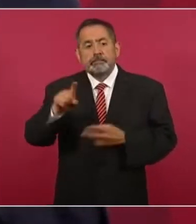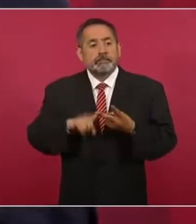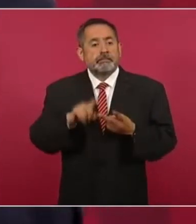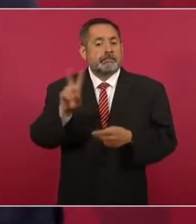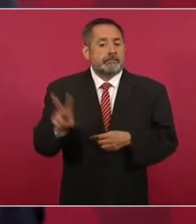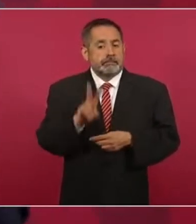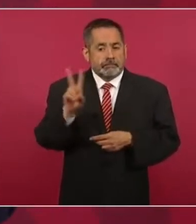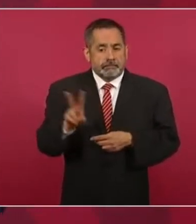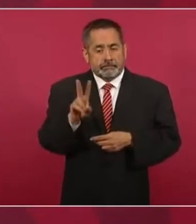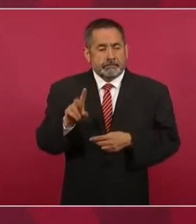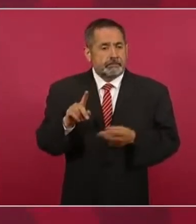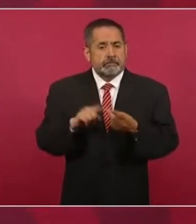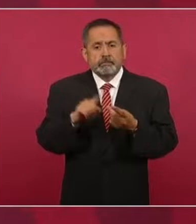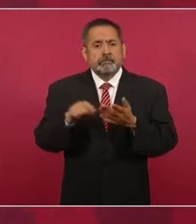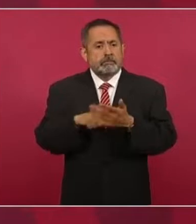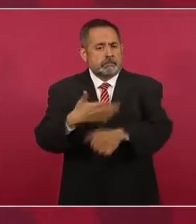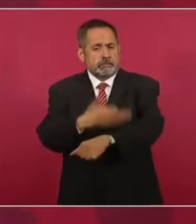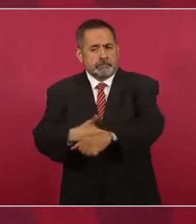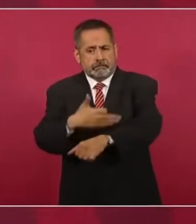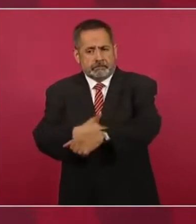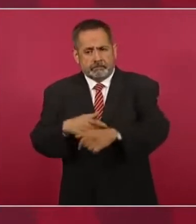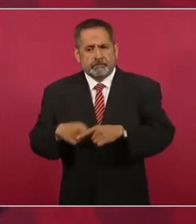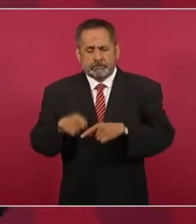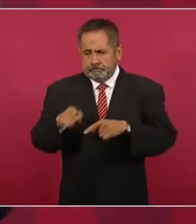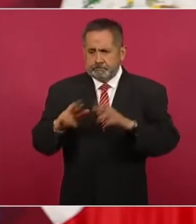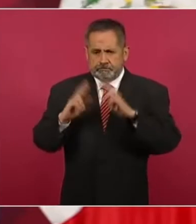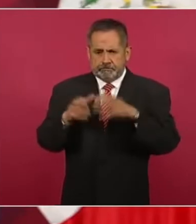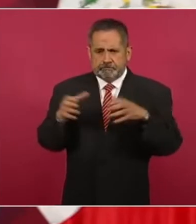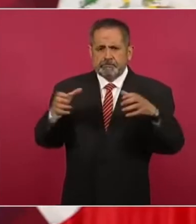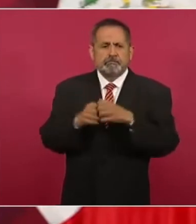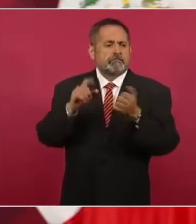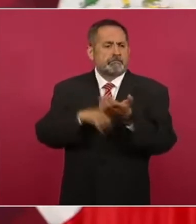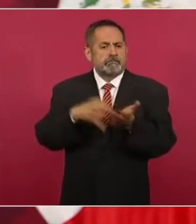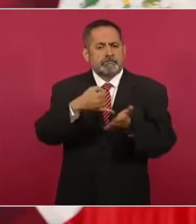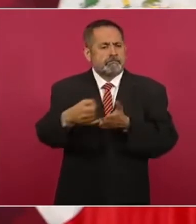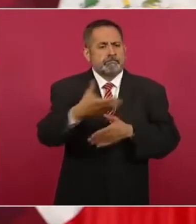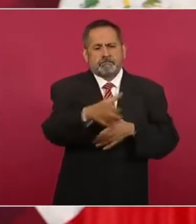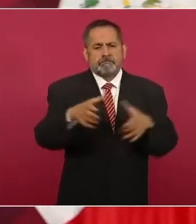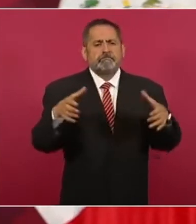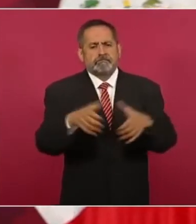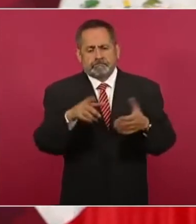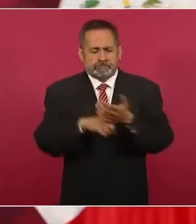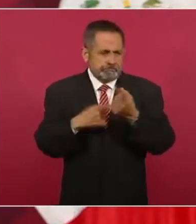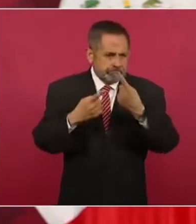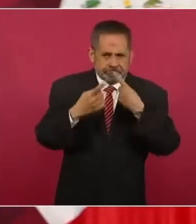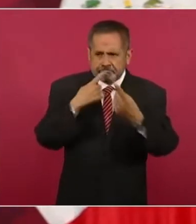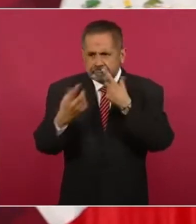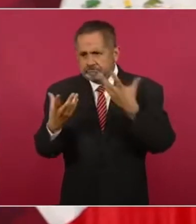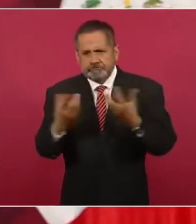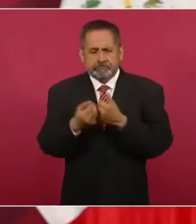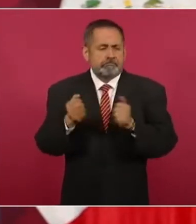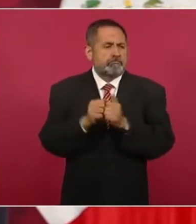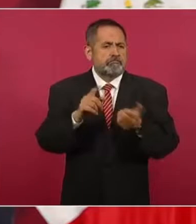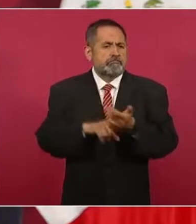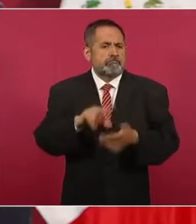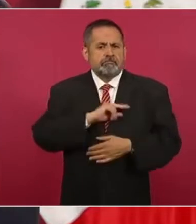viernes en la tarde en esta reunión con agrónomos y